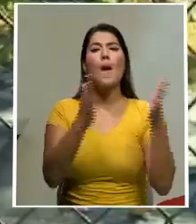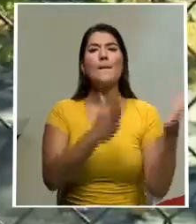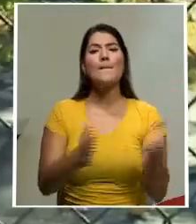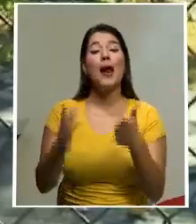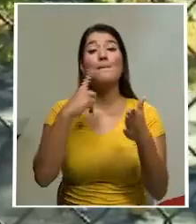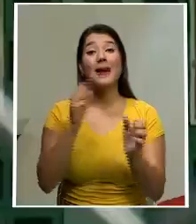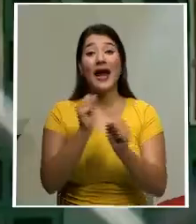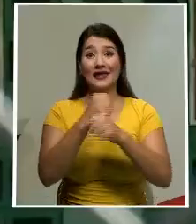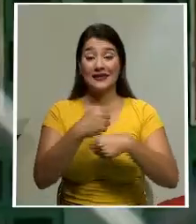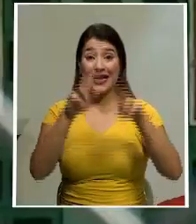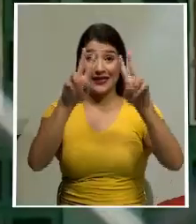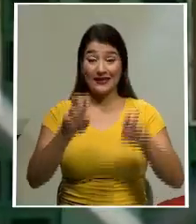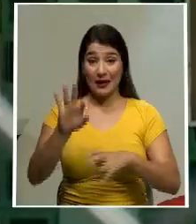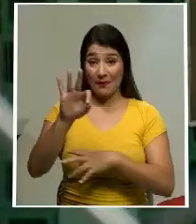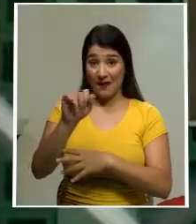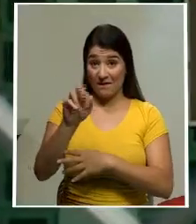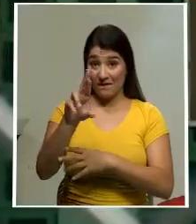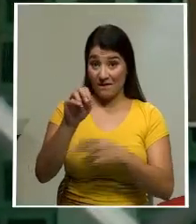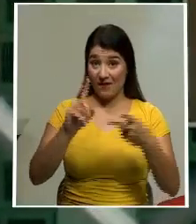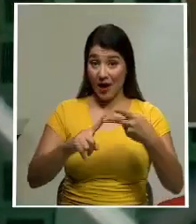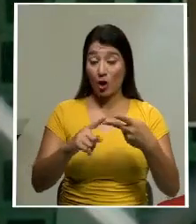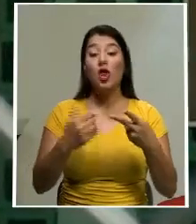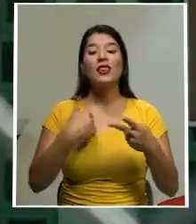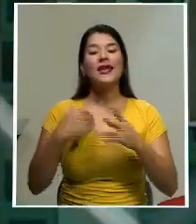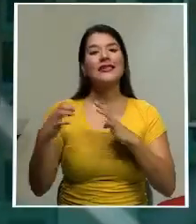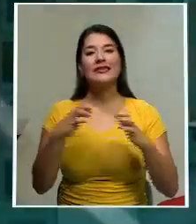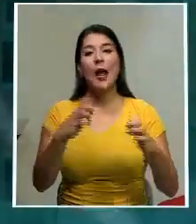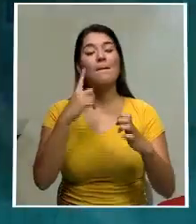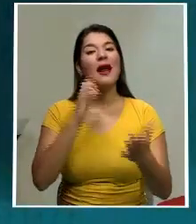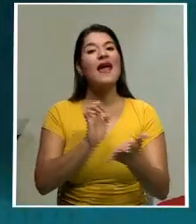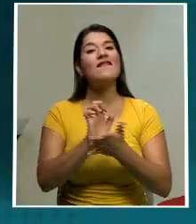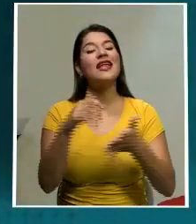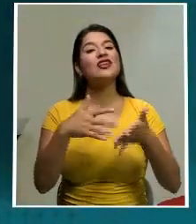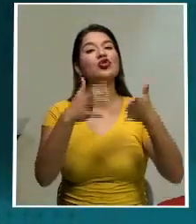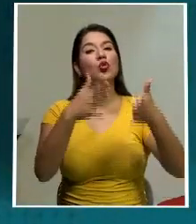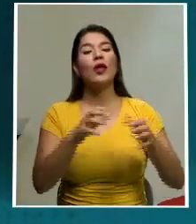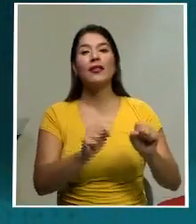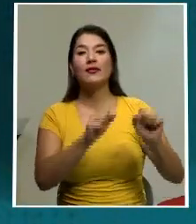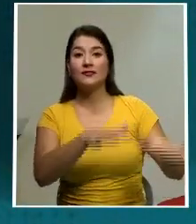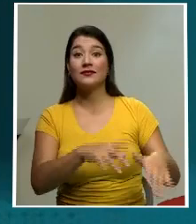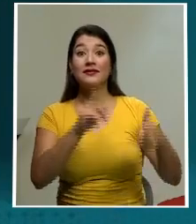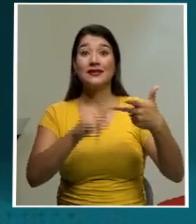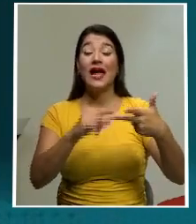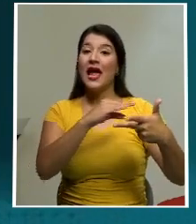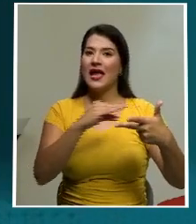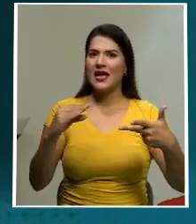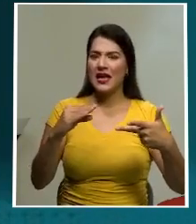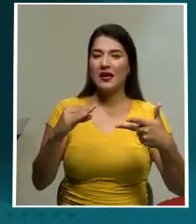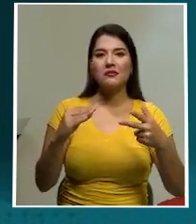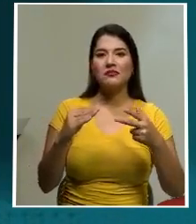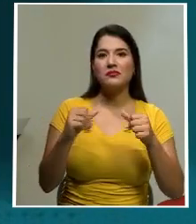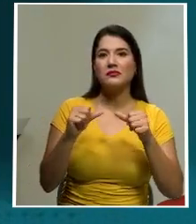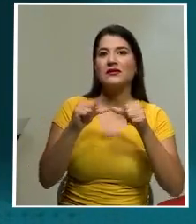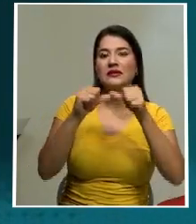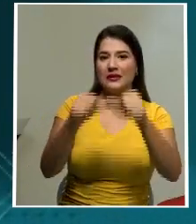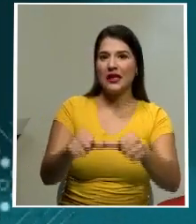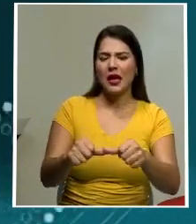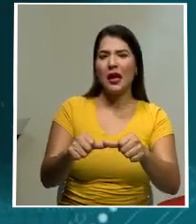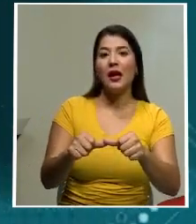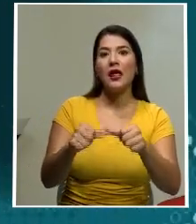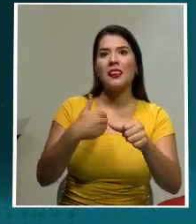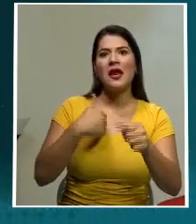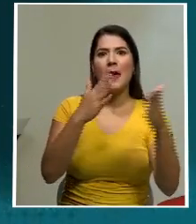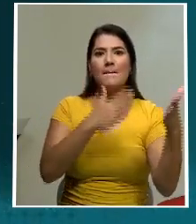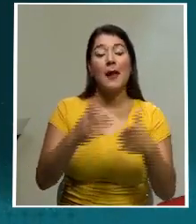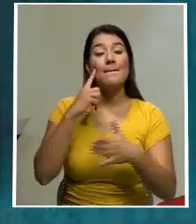y especificó fechas de cierre de semestre. ¿Podría la pausa de 8 semanas incrementar la deserción para el